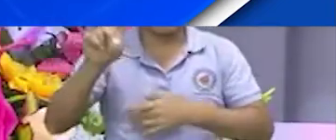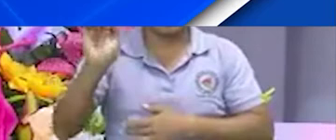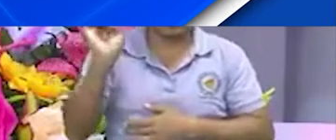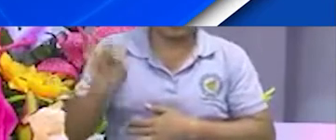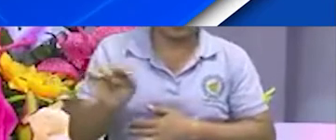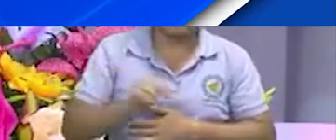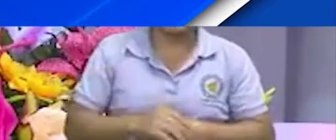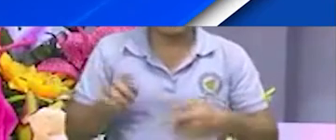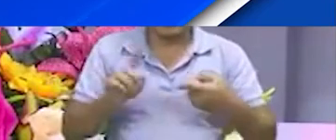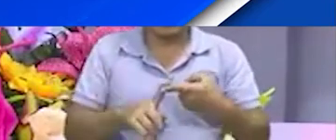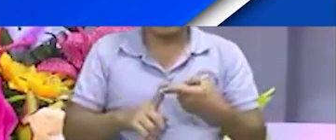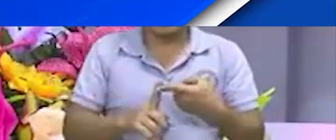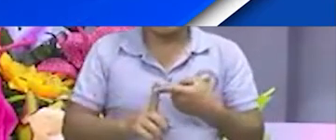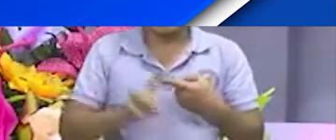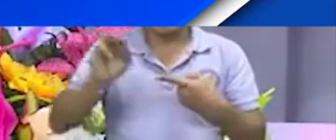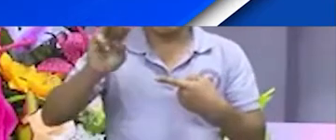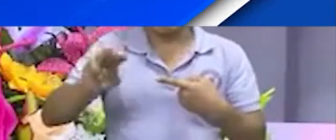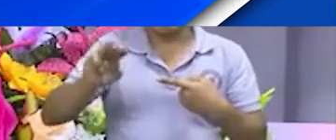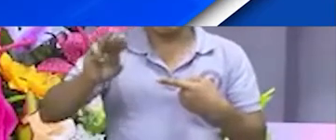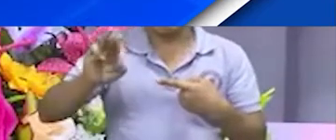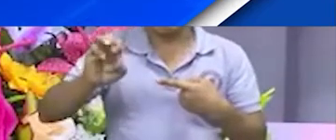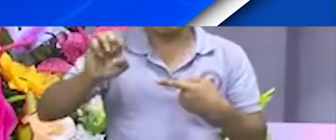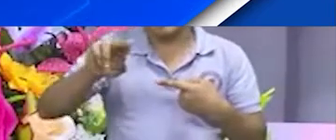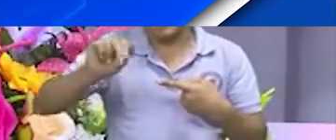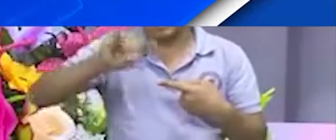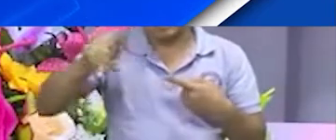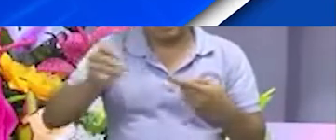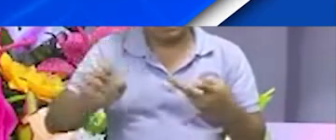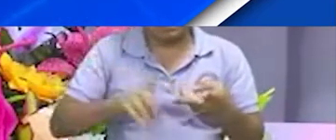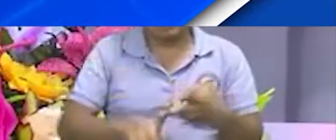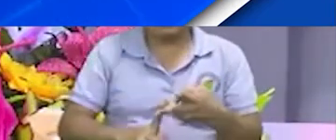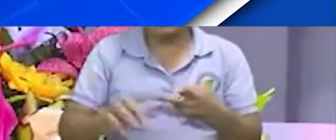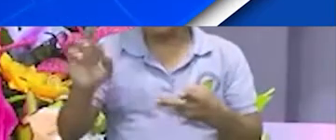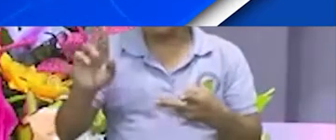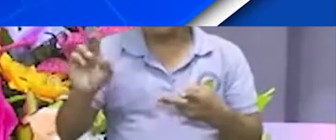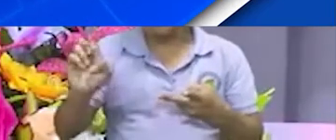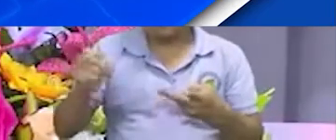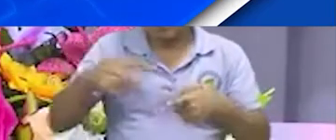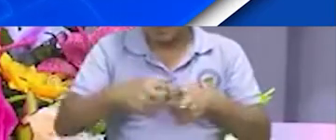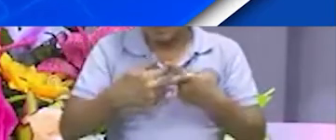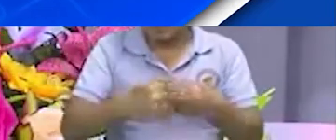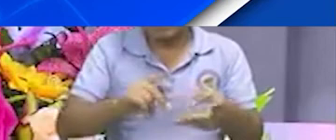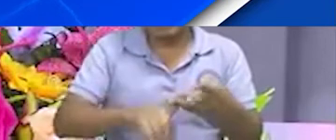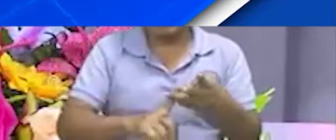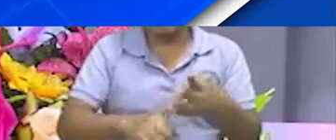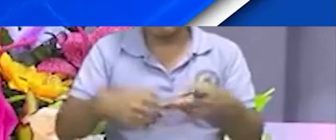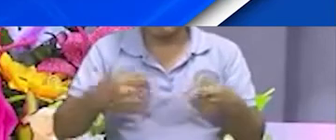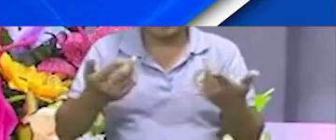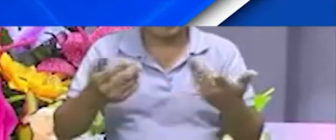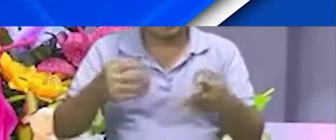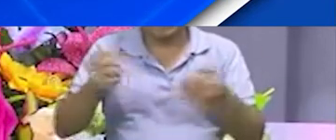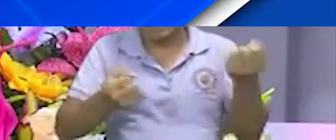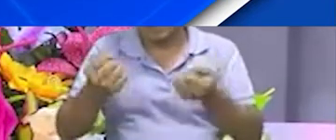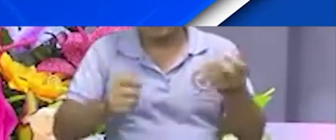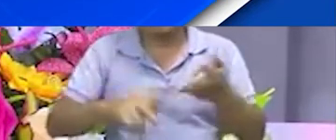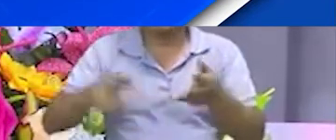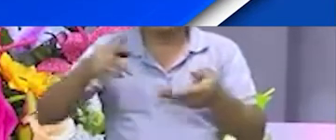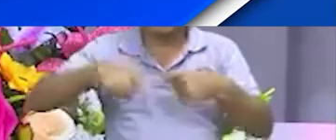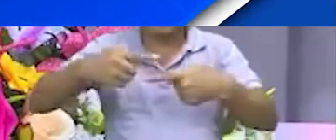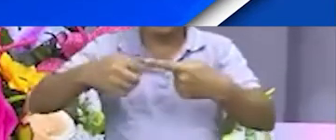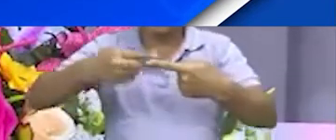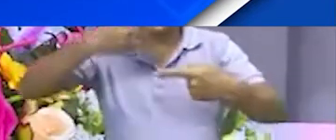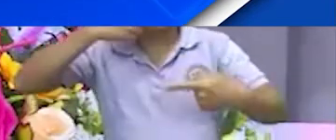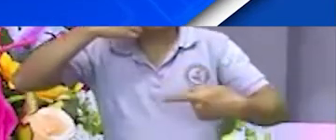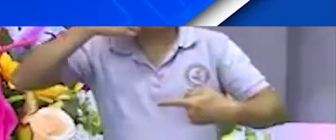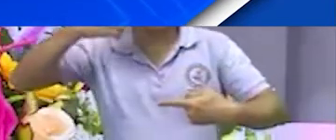de menaje de casa repuestos artículos ferreteros vehículos y tabacos